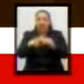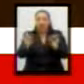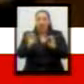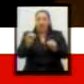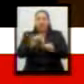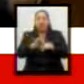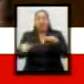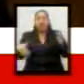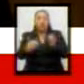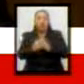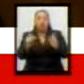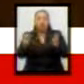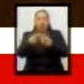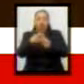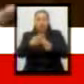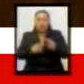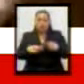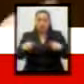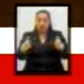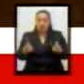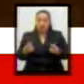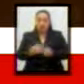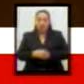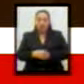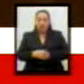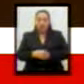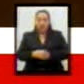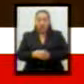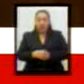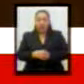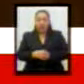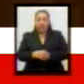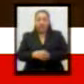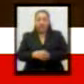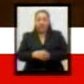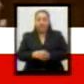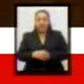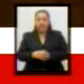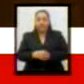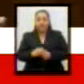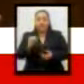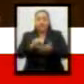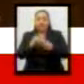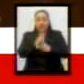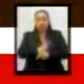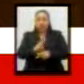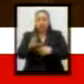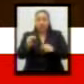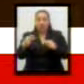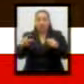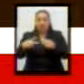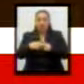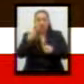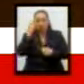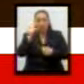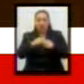los consejeros, concejalas, concejales, no le pongan, digamos, le pongan mucho cuidado a no recortar por ahí.